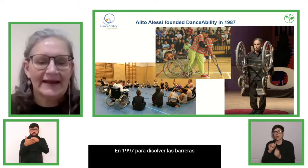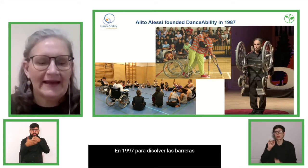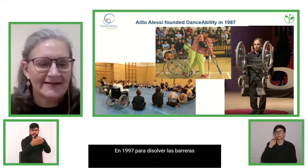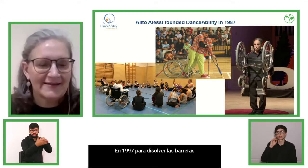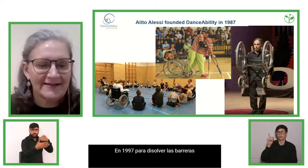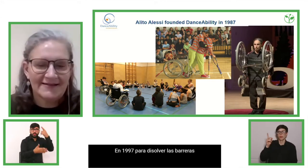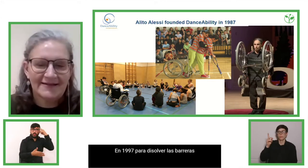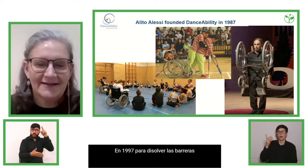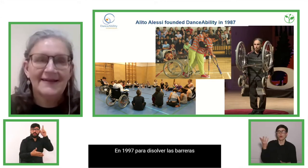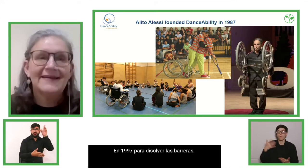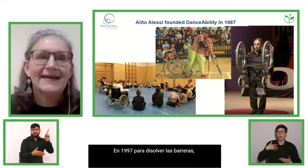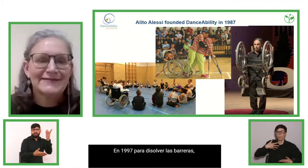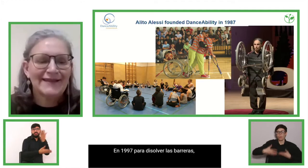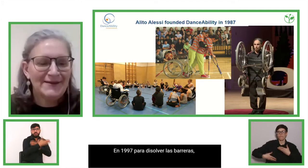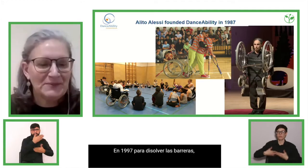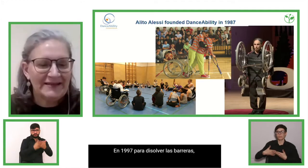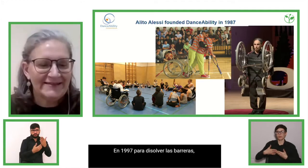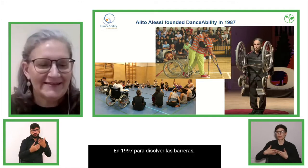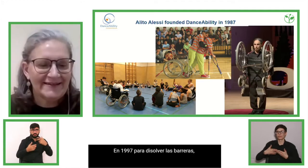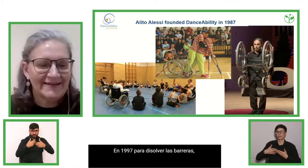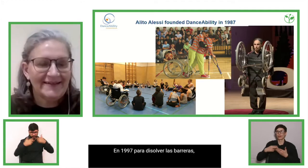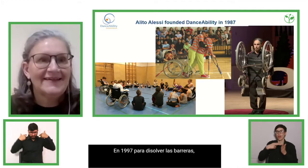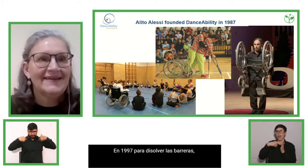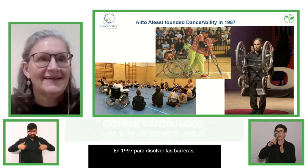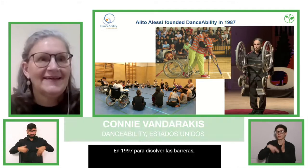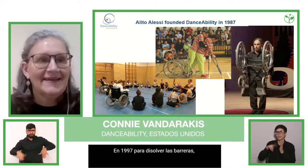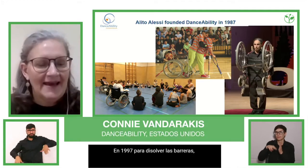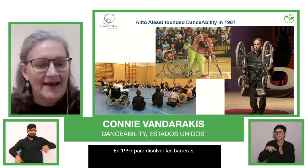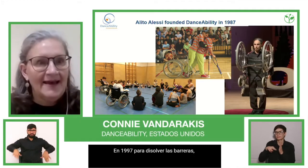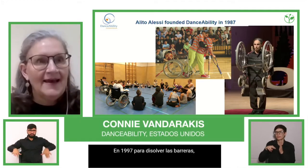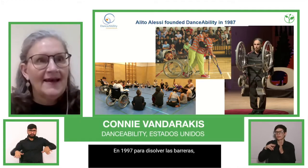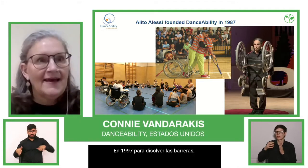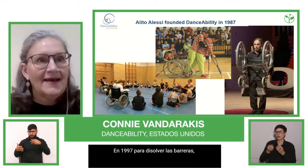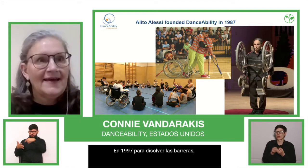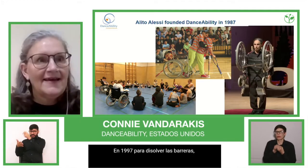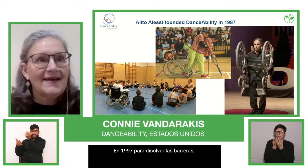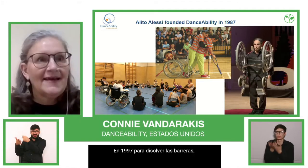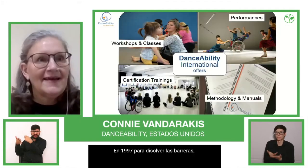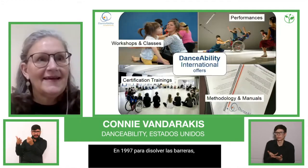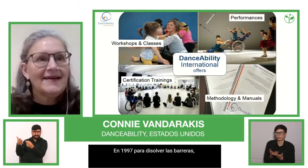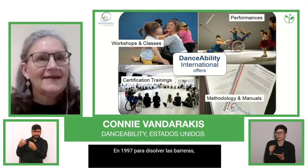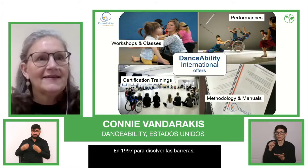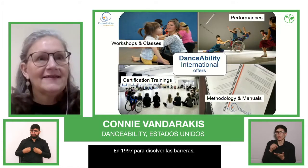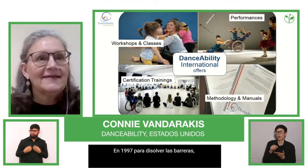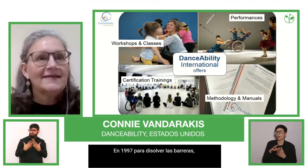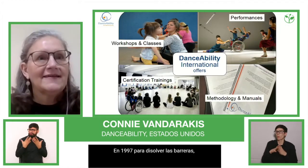La expresión artística es una herramienta muy poderosa que nos conecta.